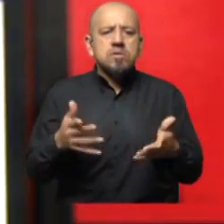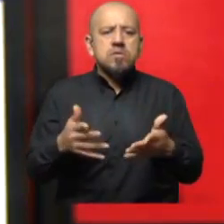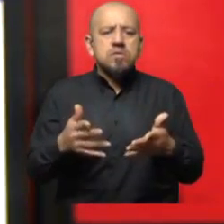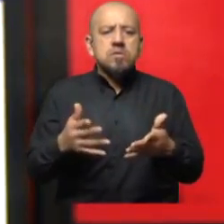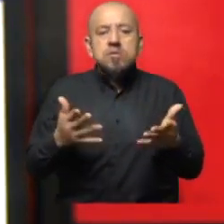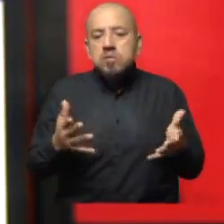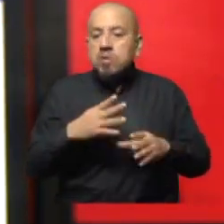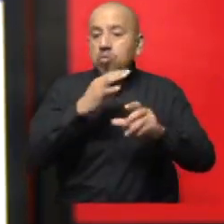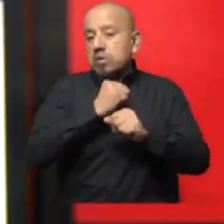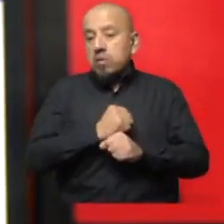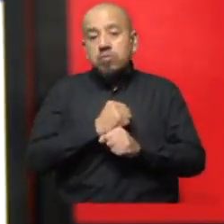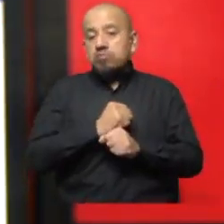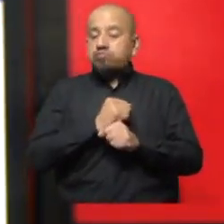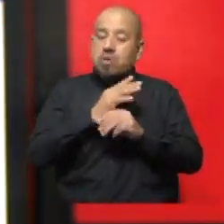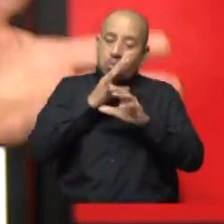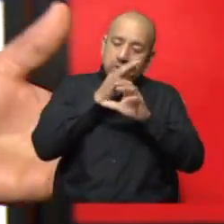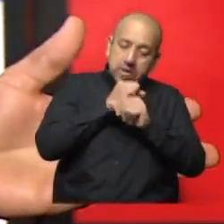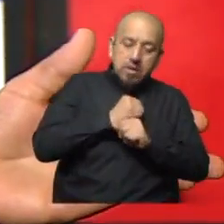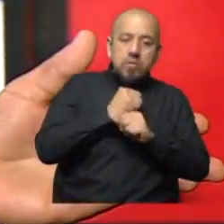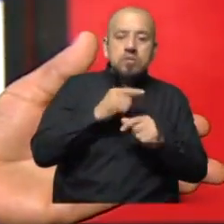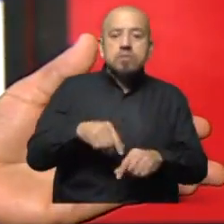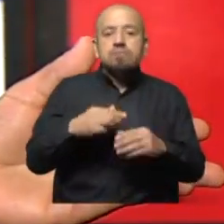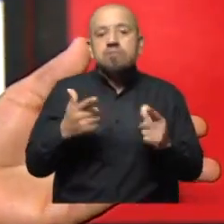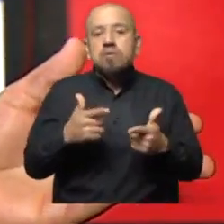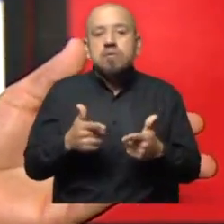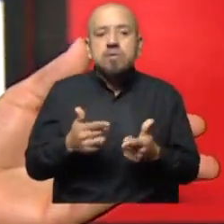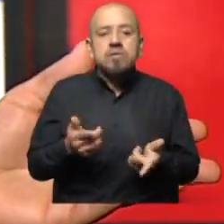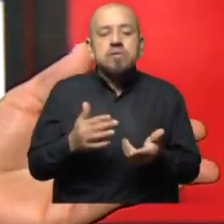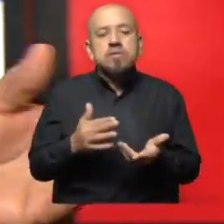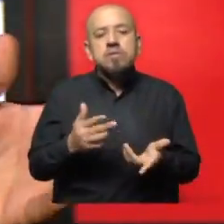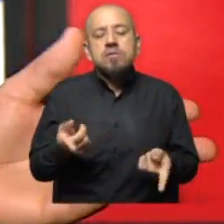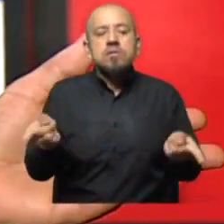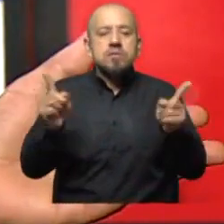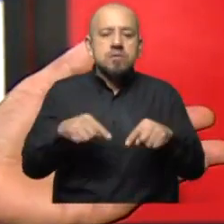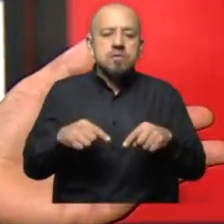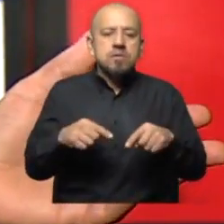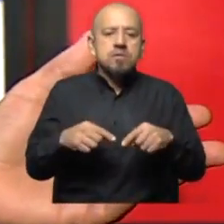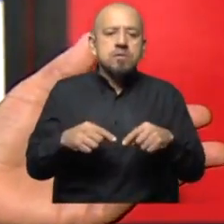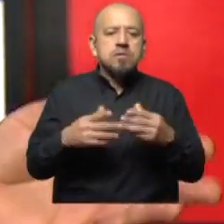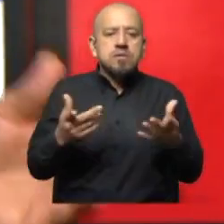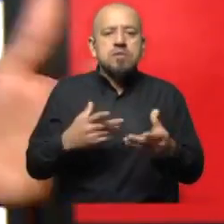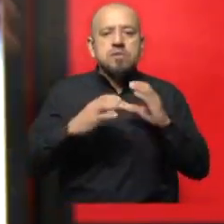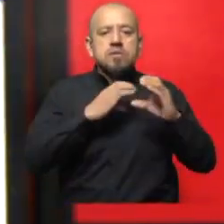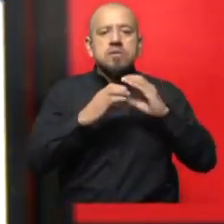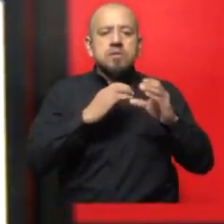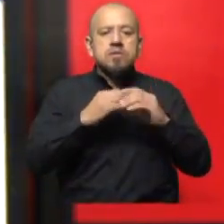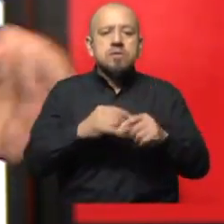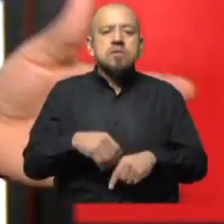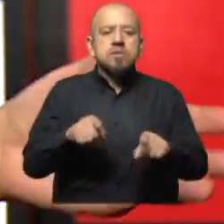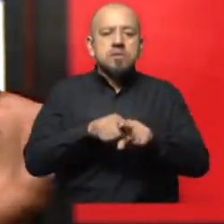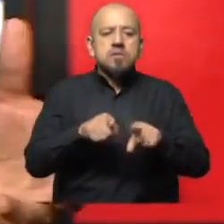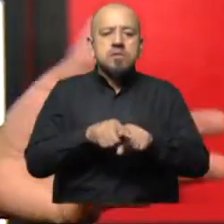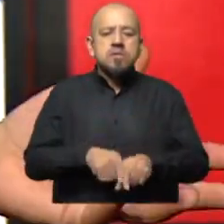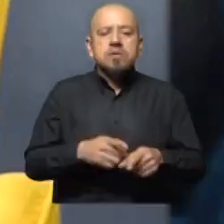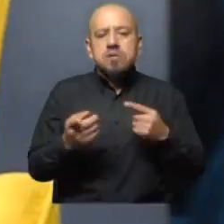lo que pudimos y cuando tomamos la decisión no habíamos no no no estábamos como con la energía desigual e igual vamos a